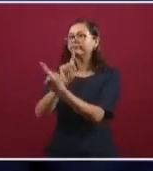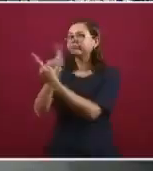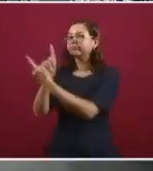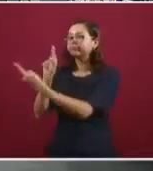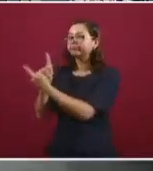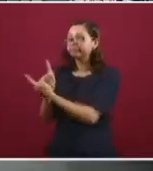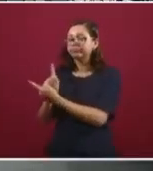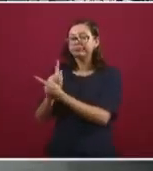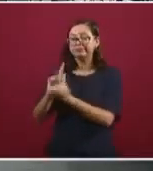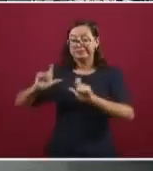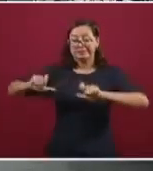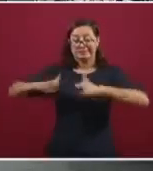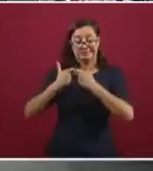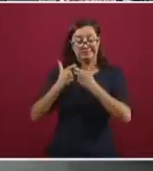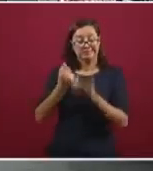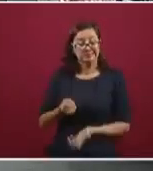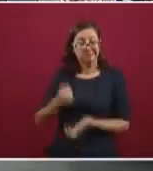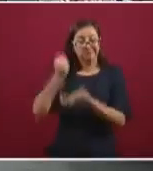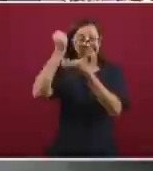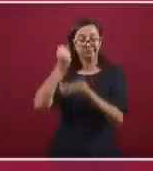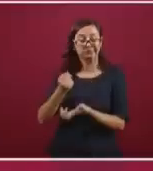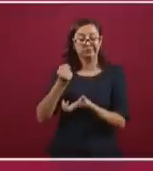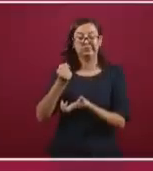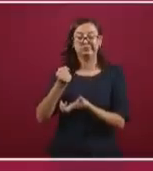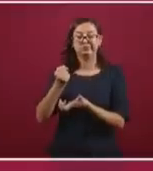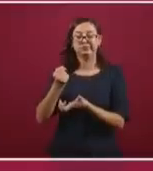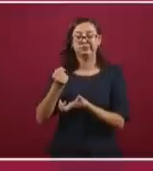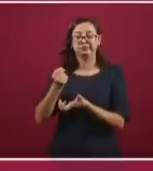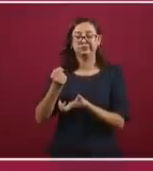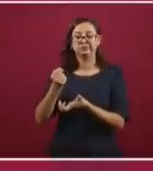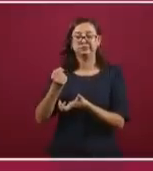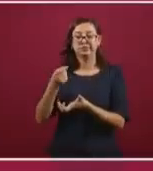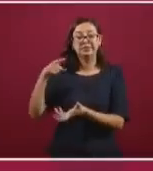seguridad que se maneja